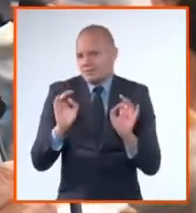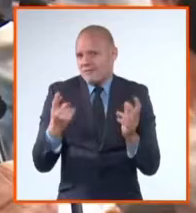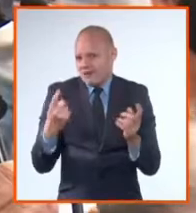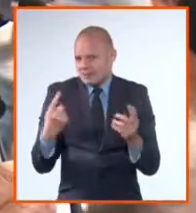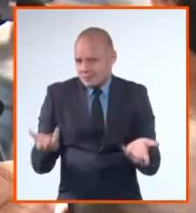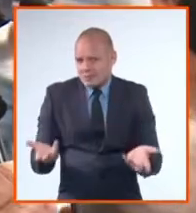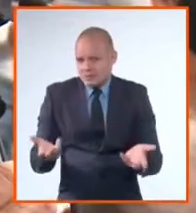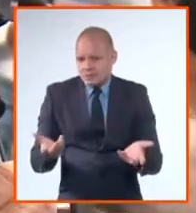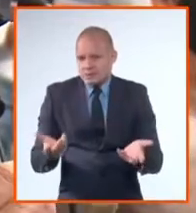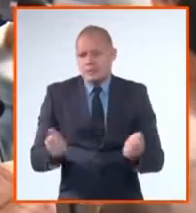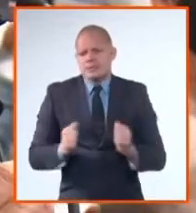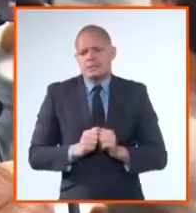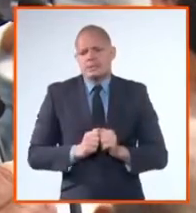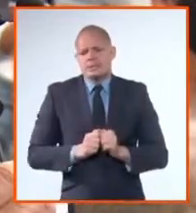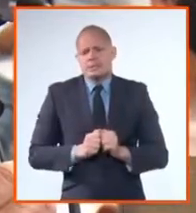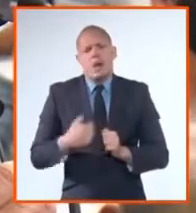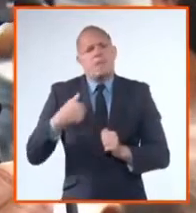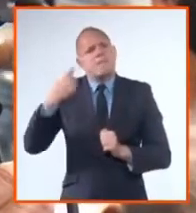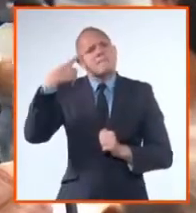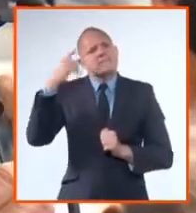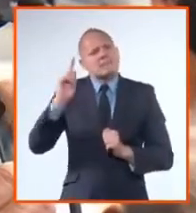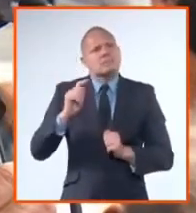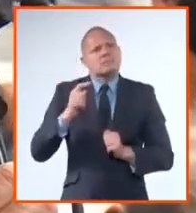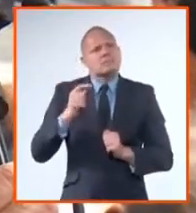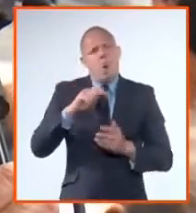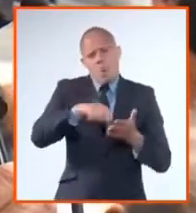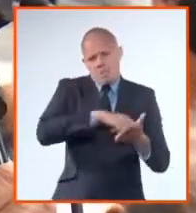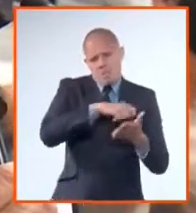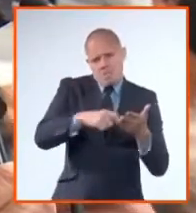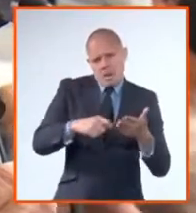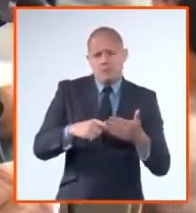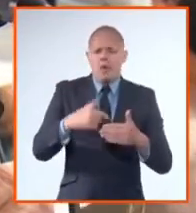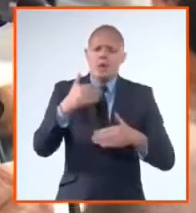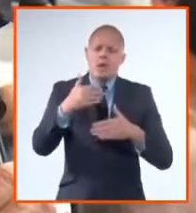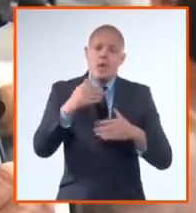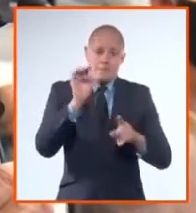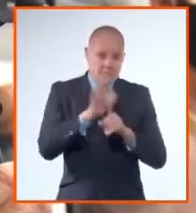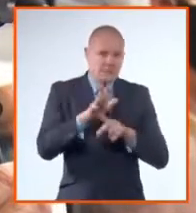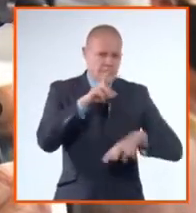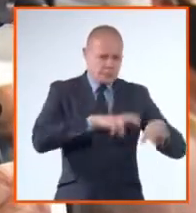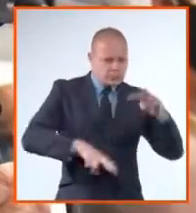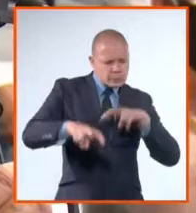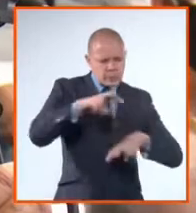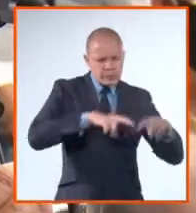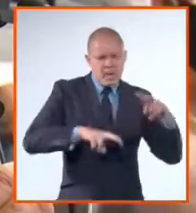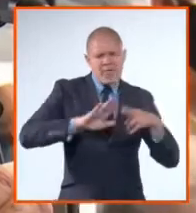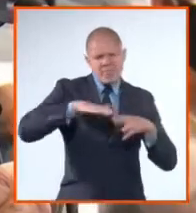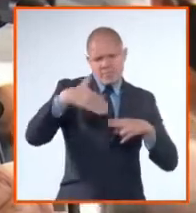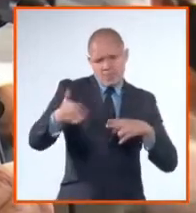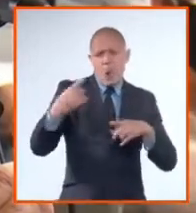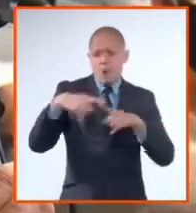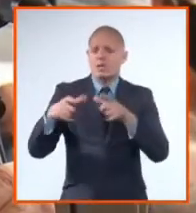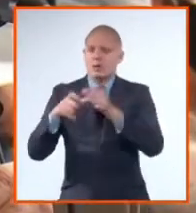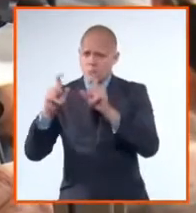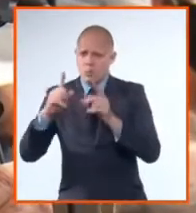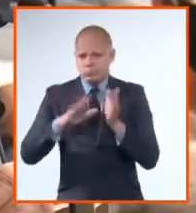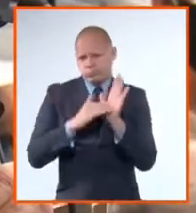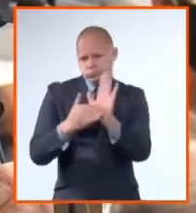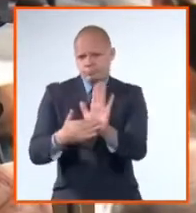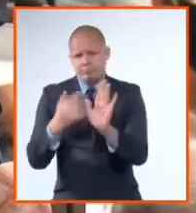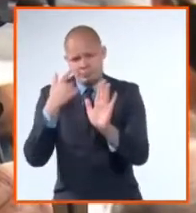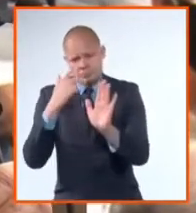de llevarlo a una reunión cuando ya sea más avanzado ese estudio. Y ahí hay otra cuestión